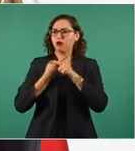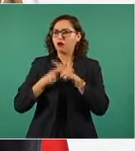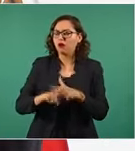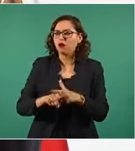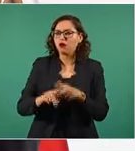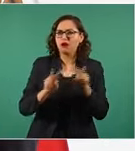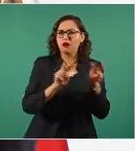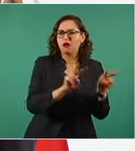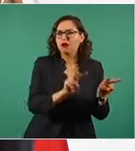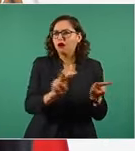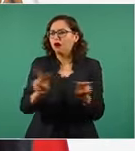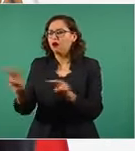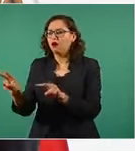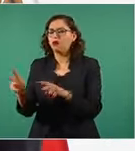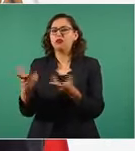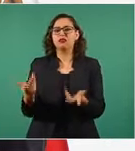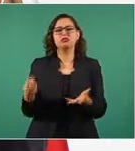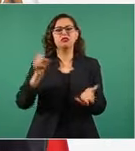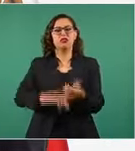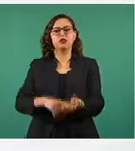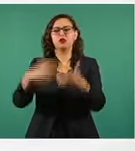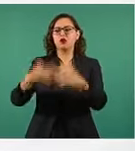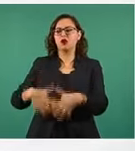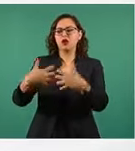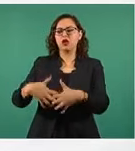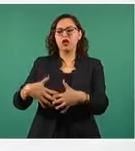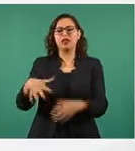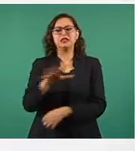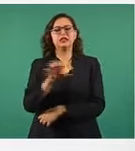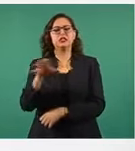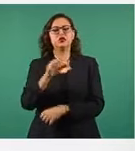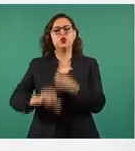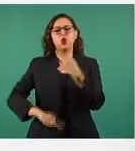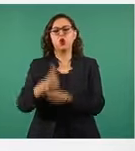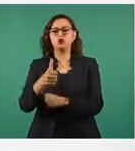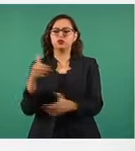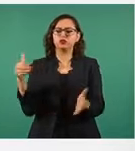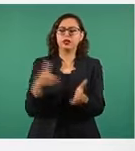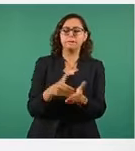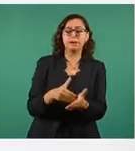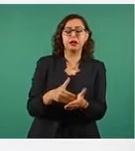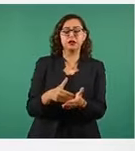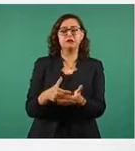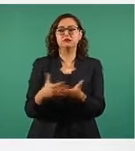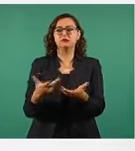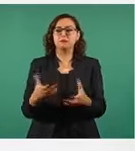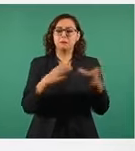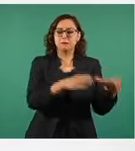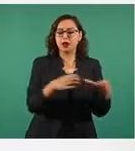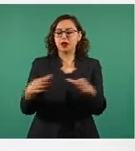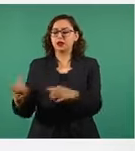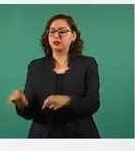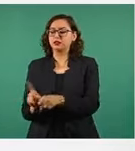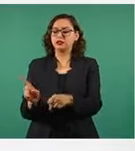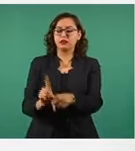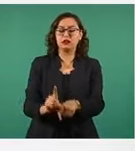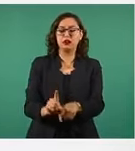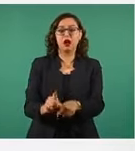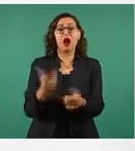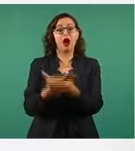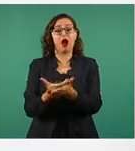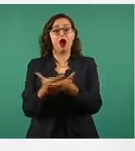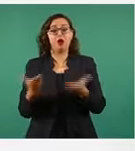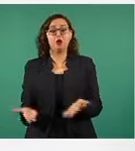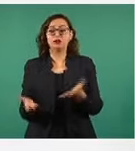511 mil barriles por día y ahora procesan 706 mil barriles diarios,